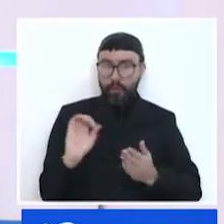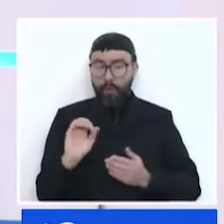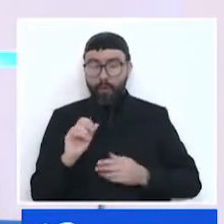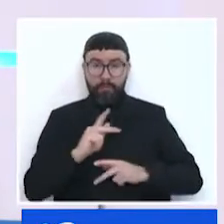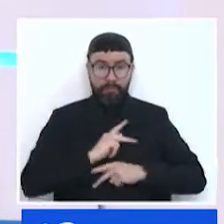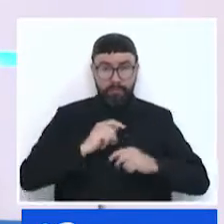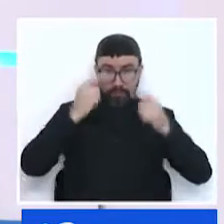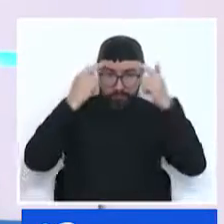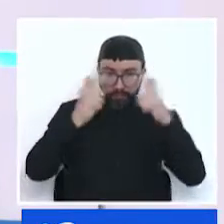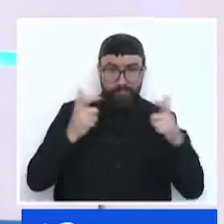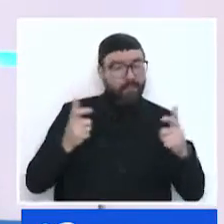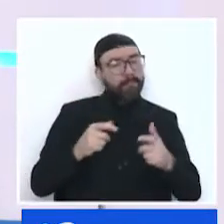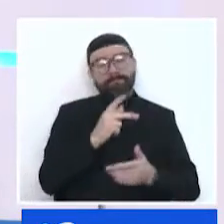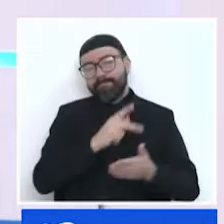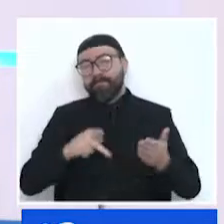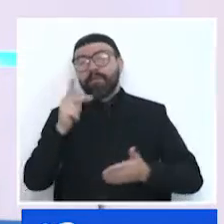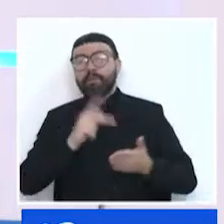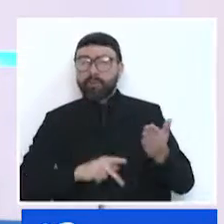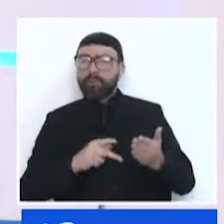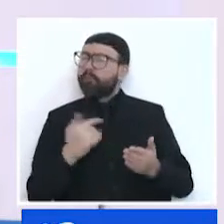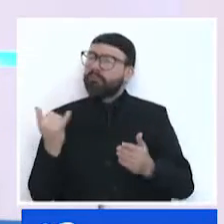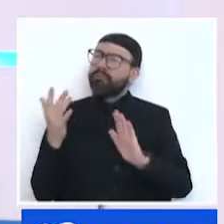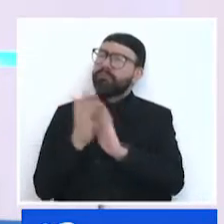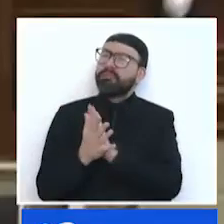en Manizales y nos hablaron al respecto.